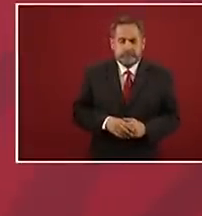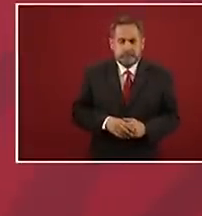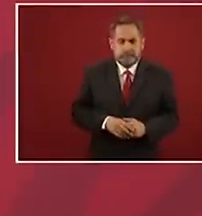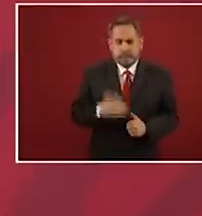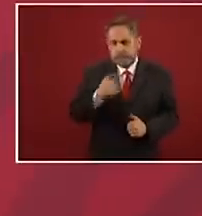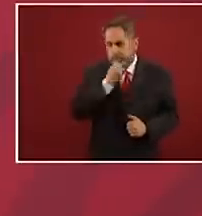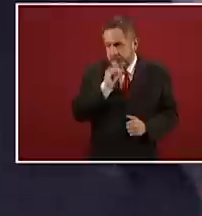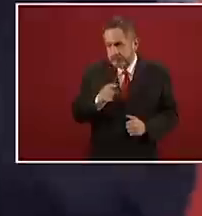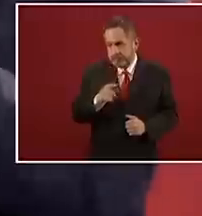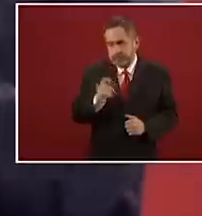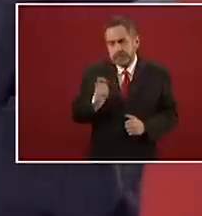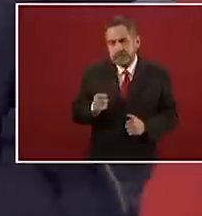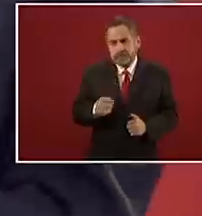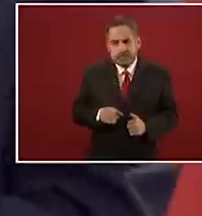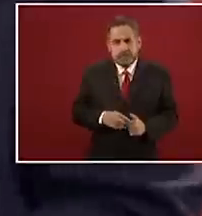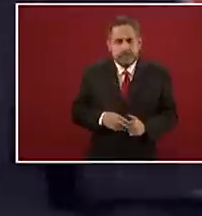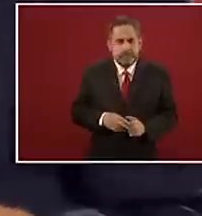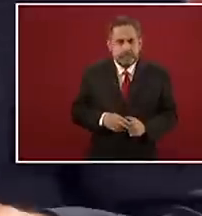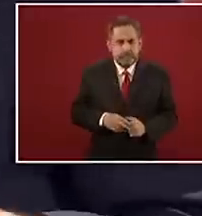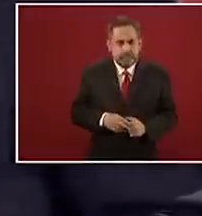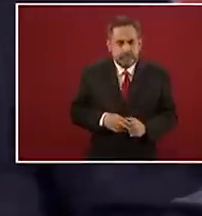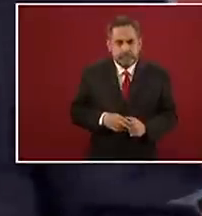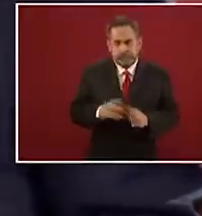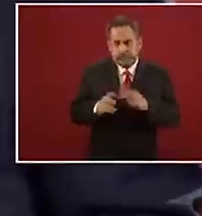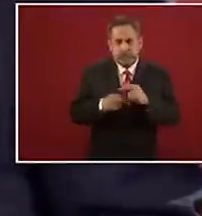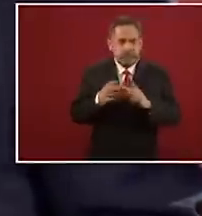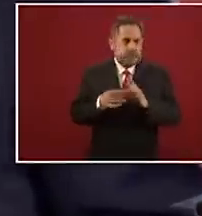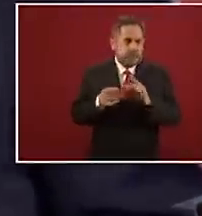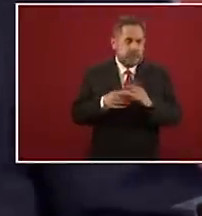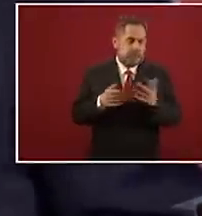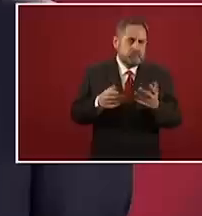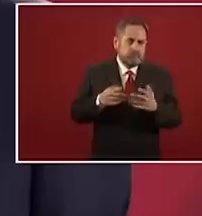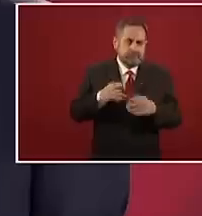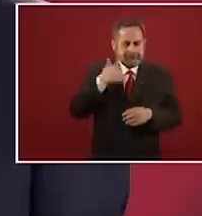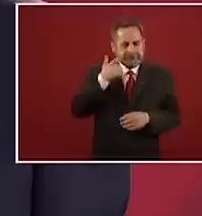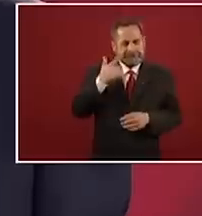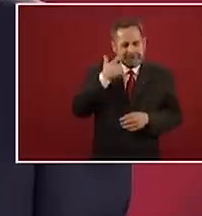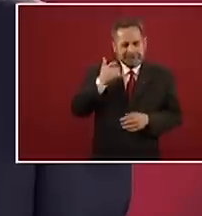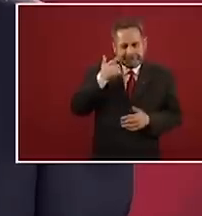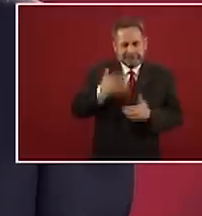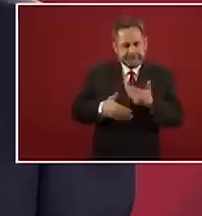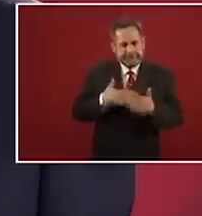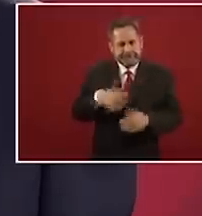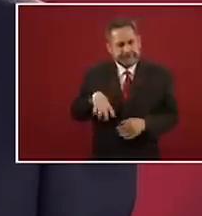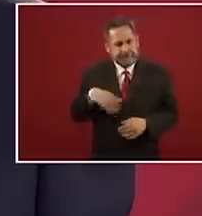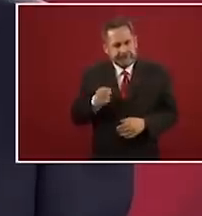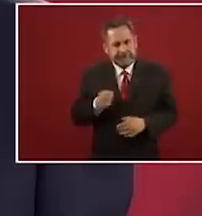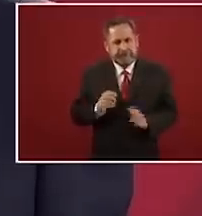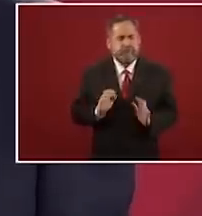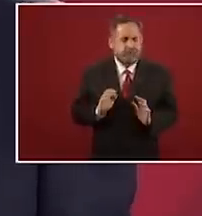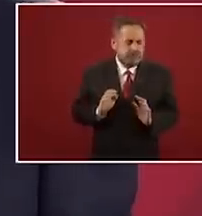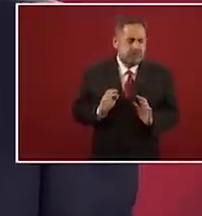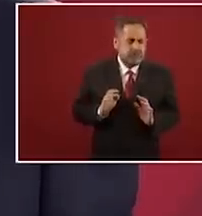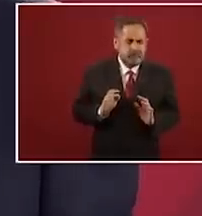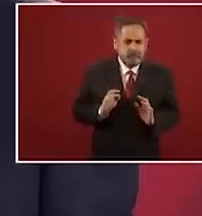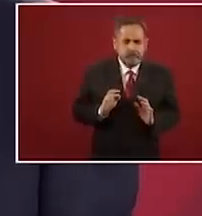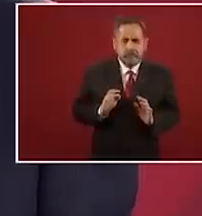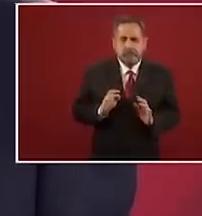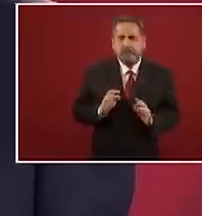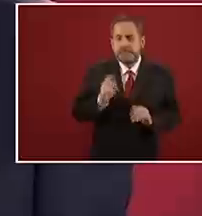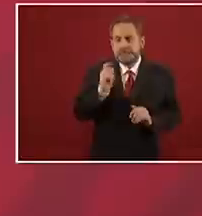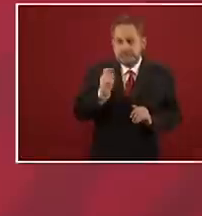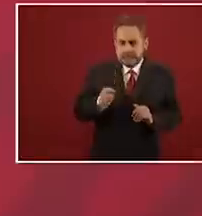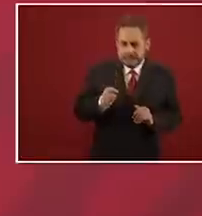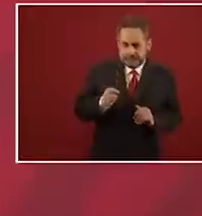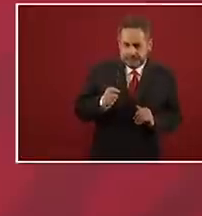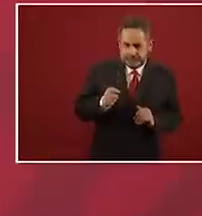Y desde luego que va a costar, no solo es